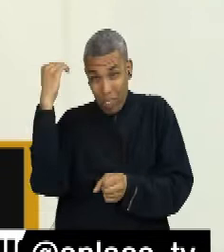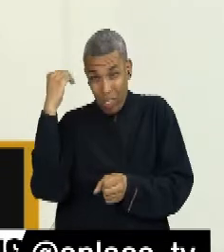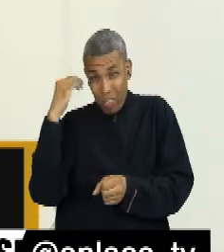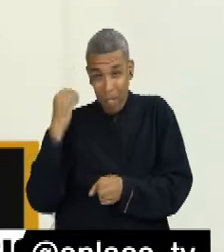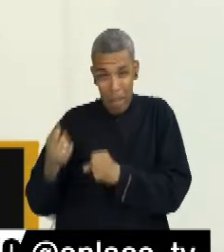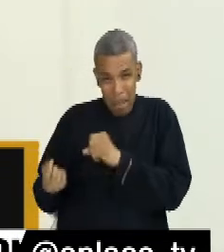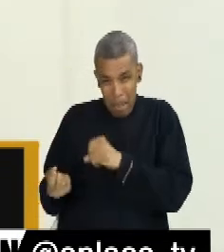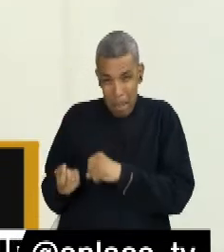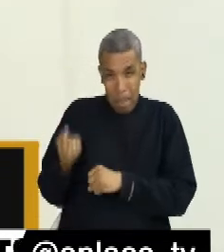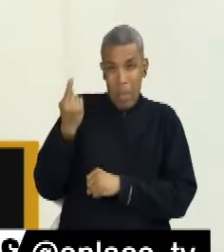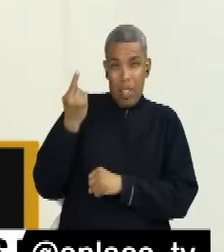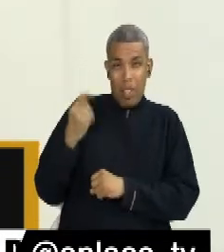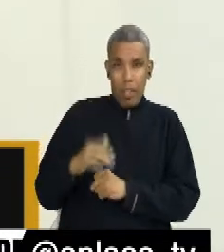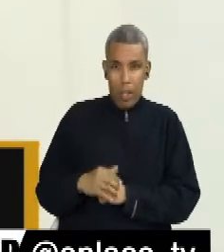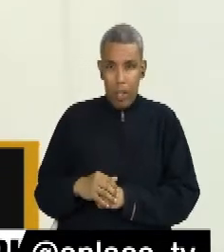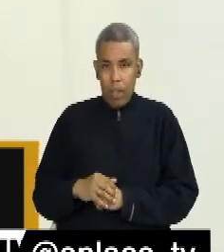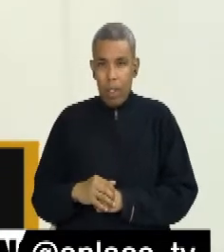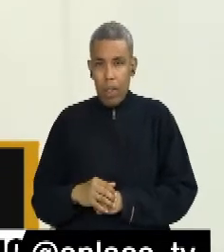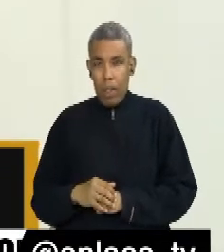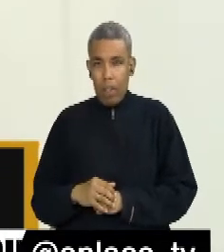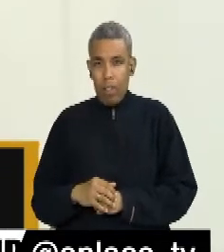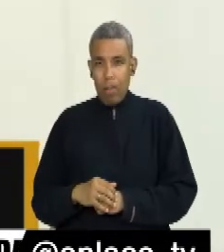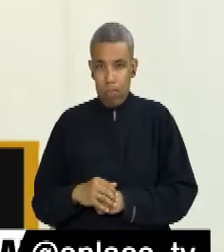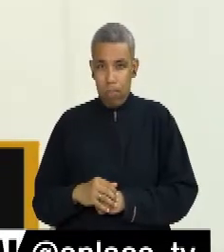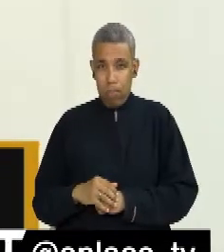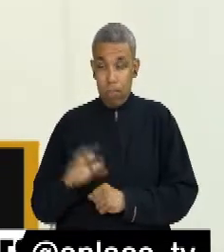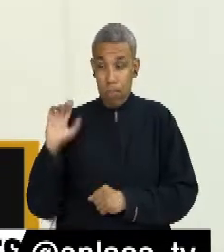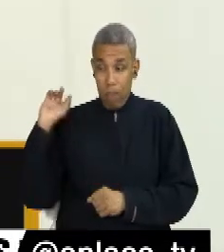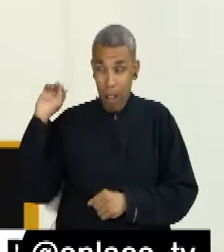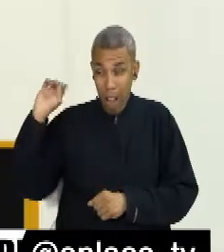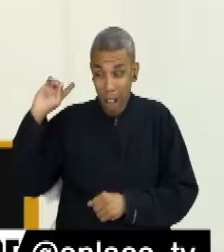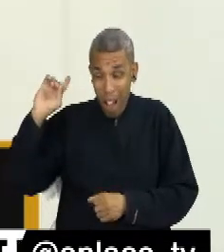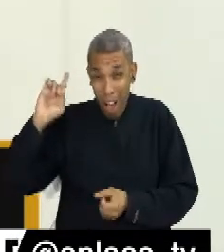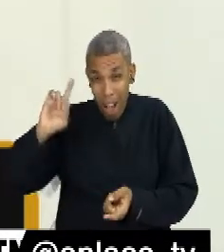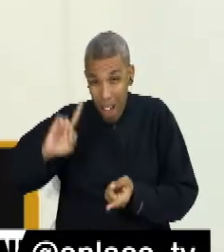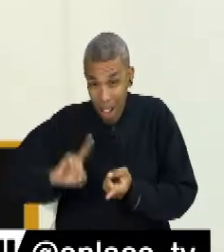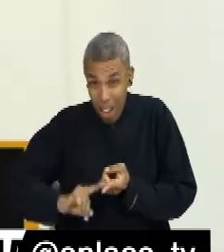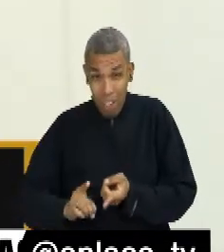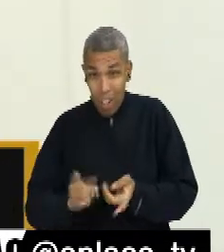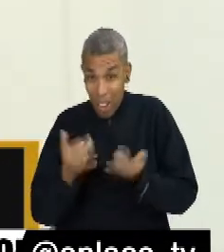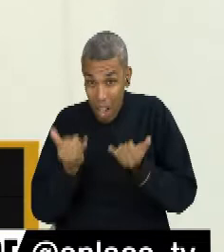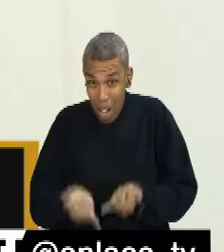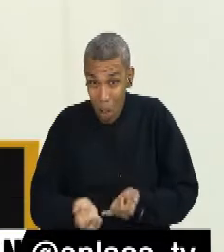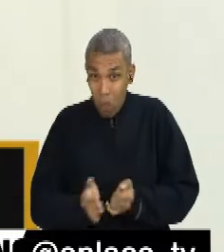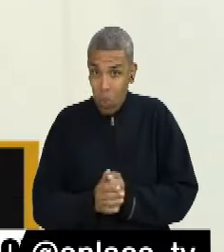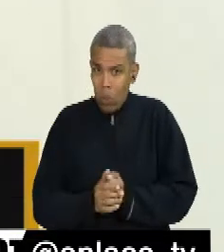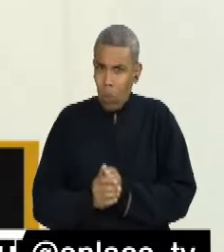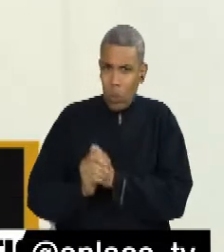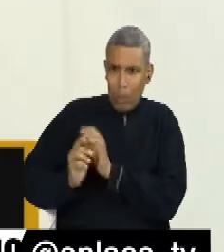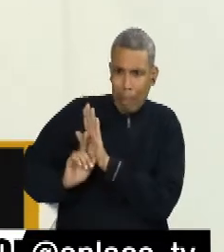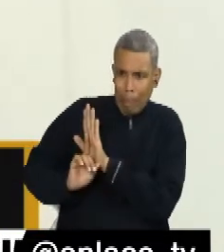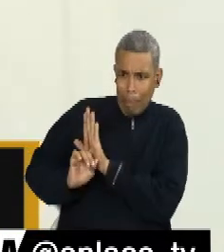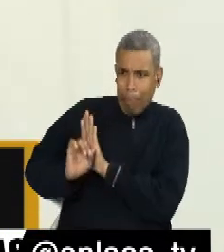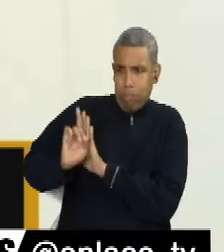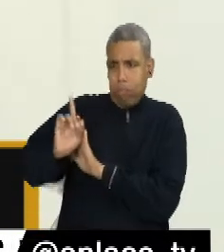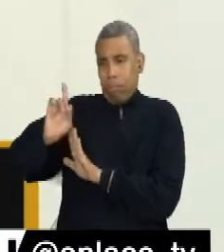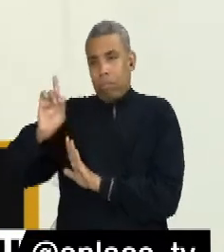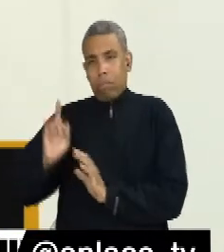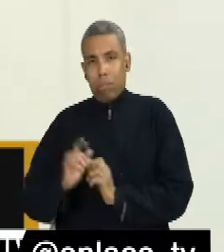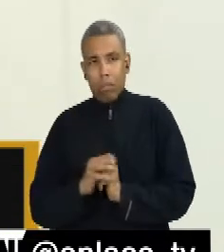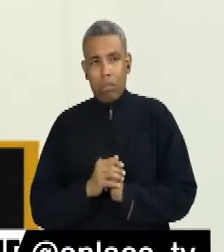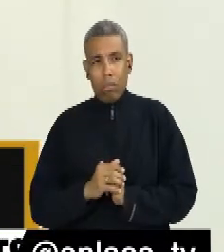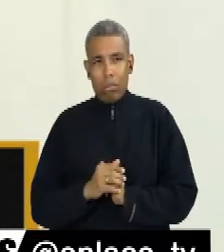diríamos, con cancioncitas. Eso fue una lucha. Yo creo que todos los avances en democracia que ha tenido Colombia, Barranca Bermeja